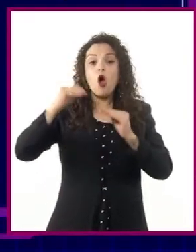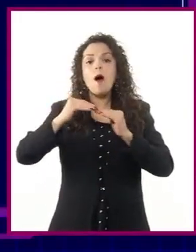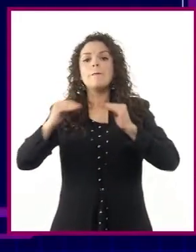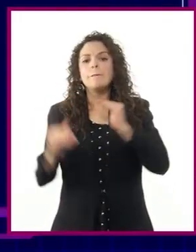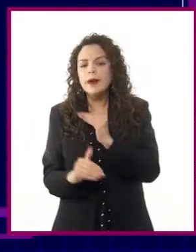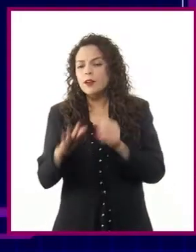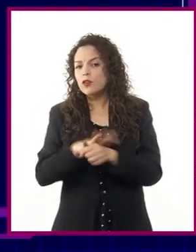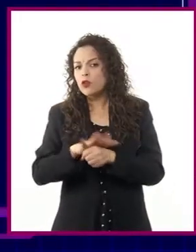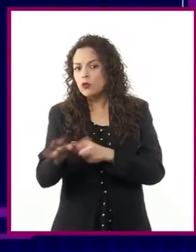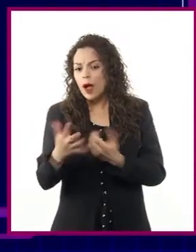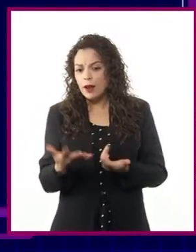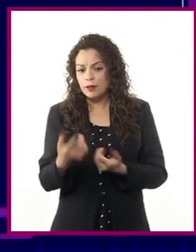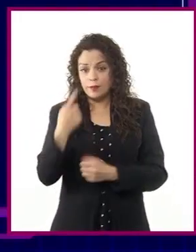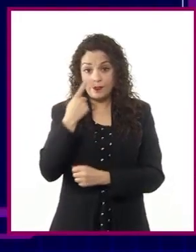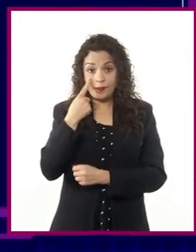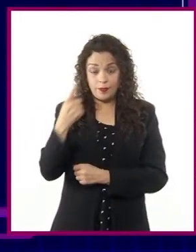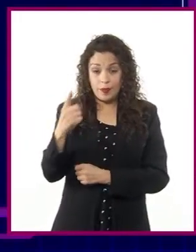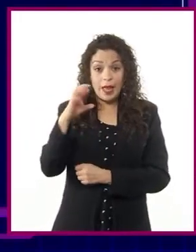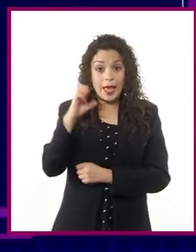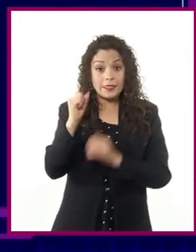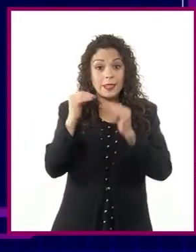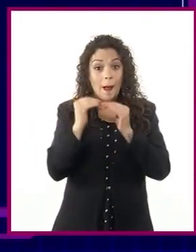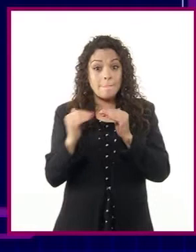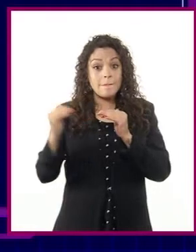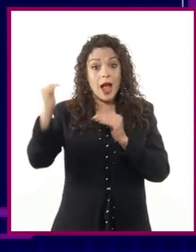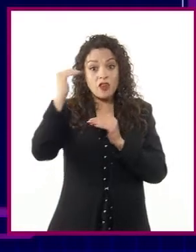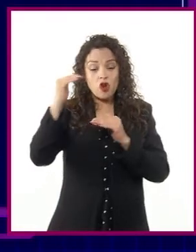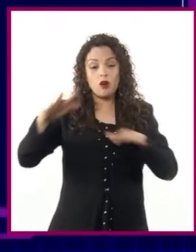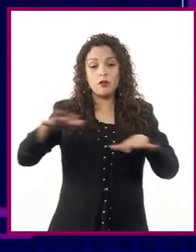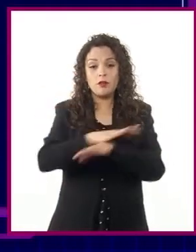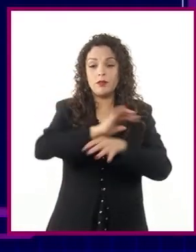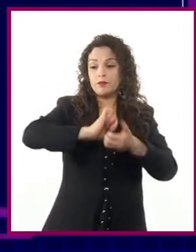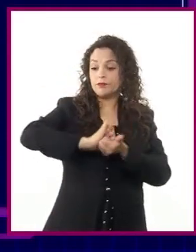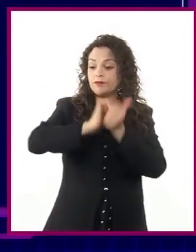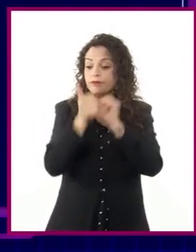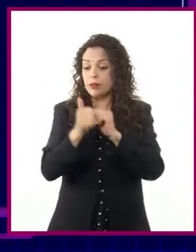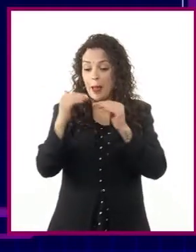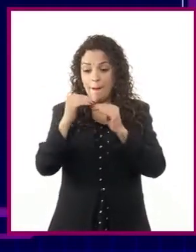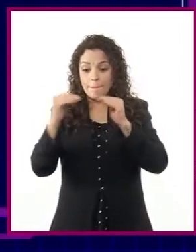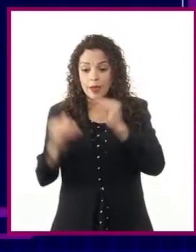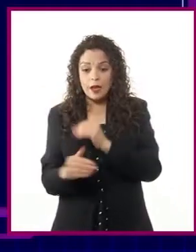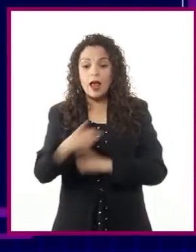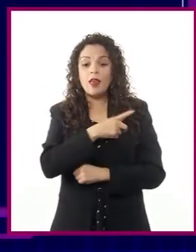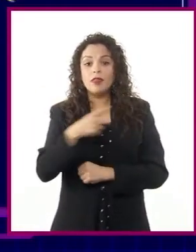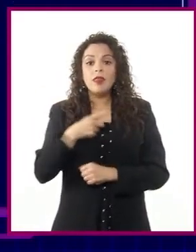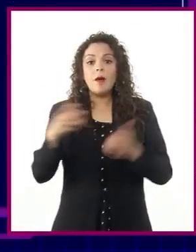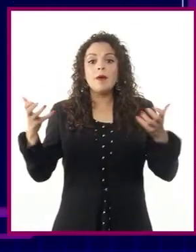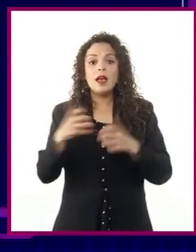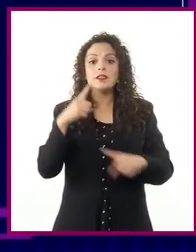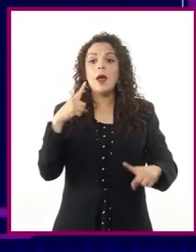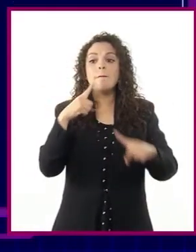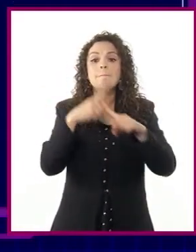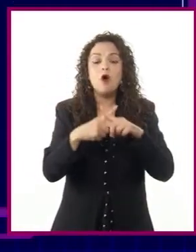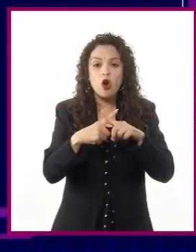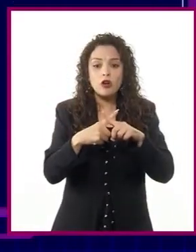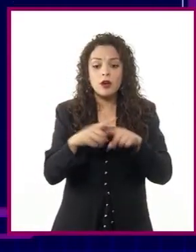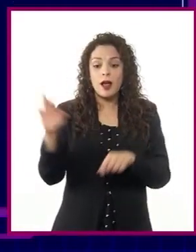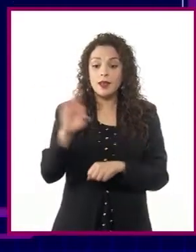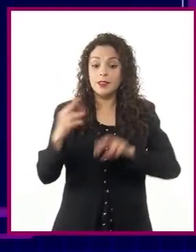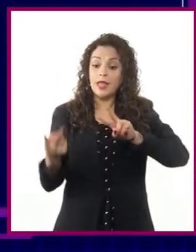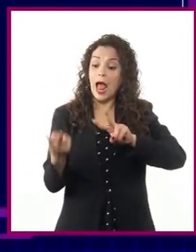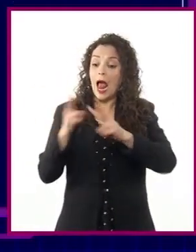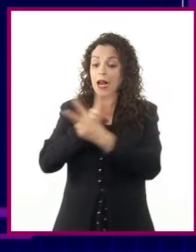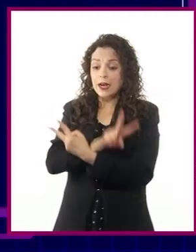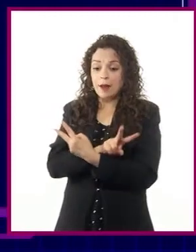Si se pasa de una unidad mayor a una menor, se debe realizar una multiplicación. Si por el contrario se pasa de una